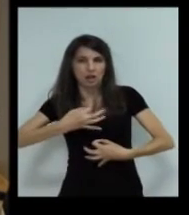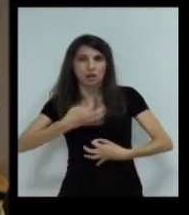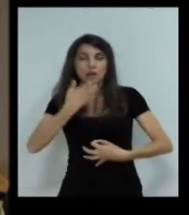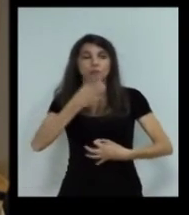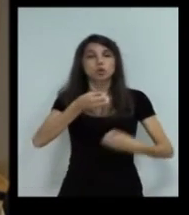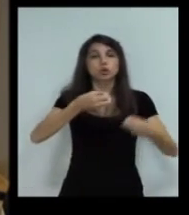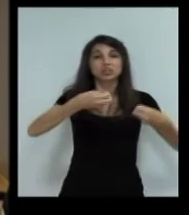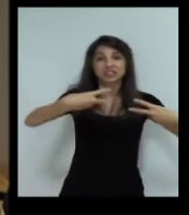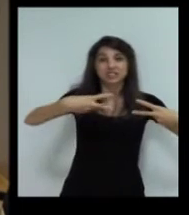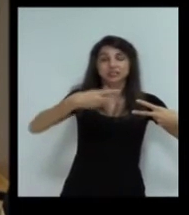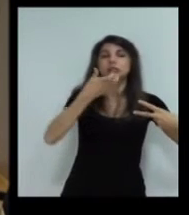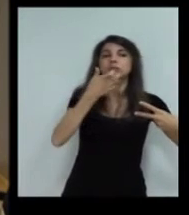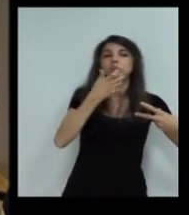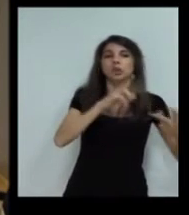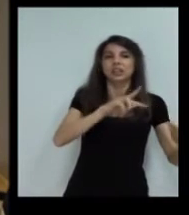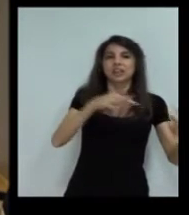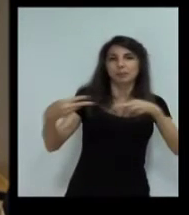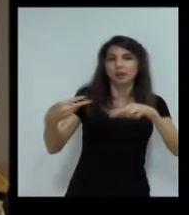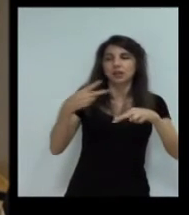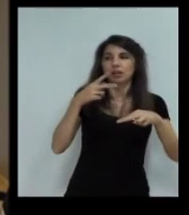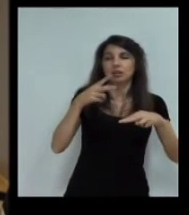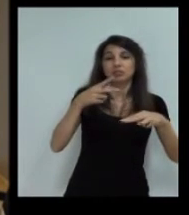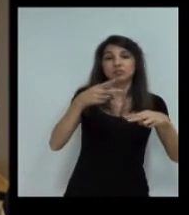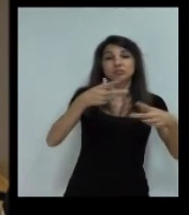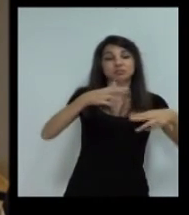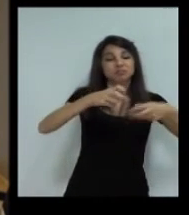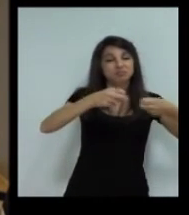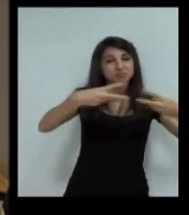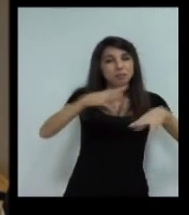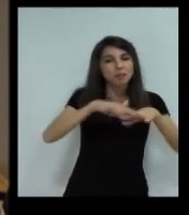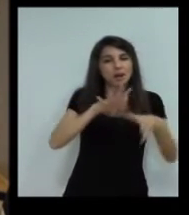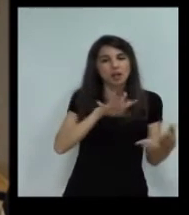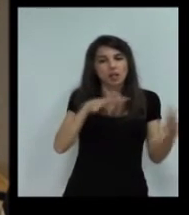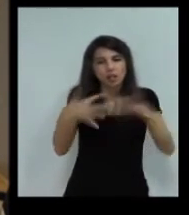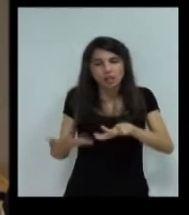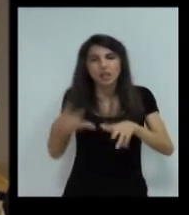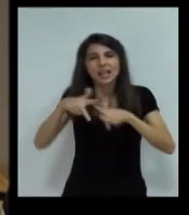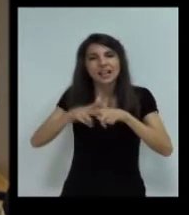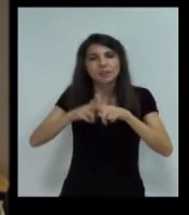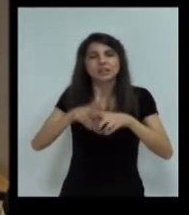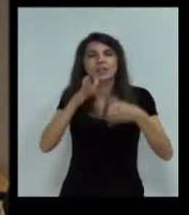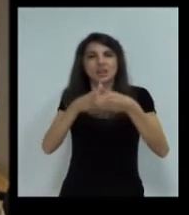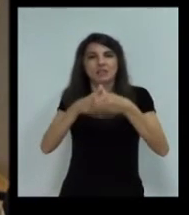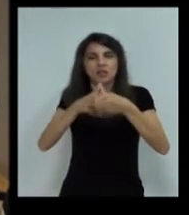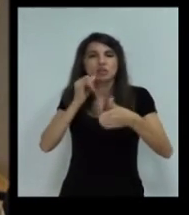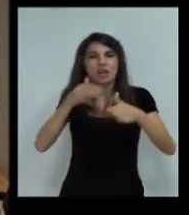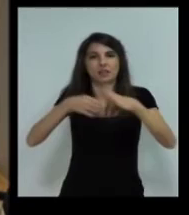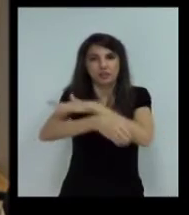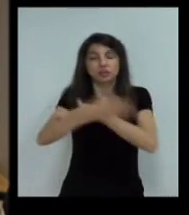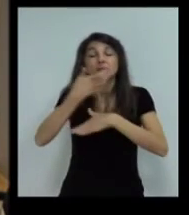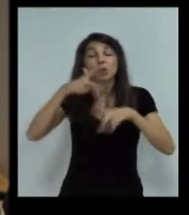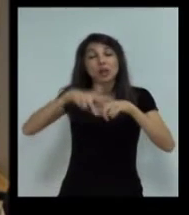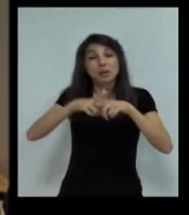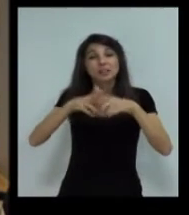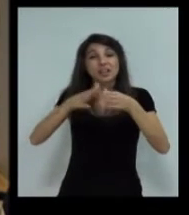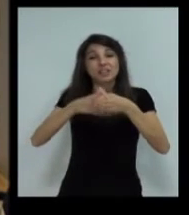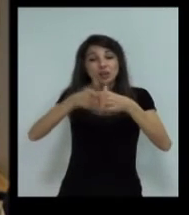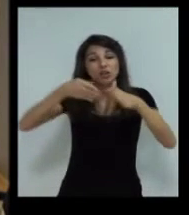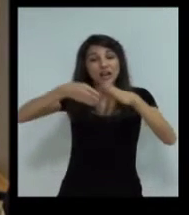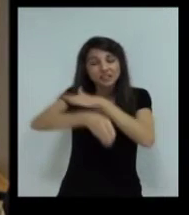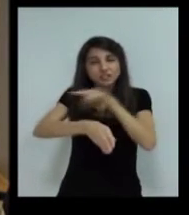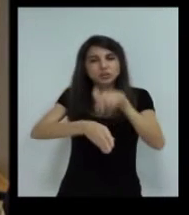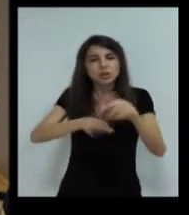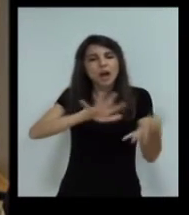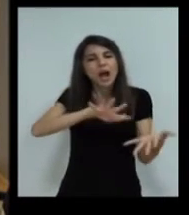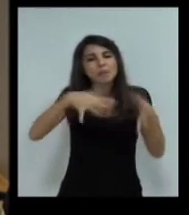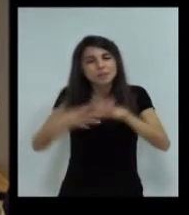la que interpreta el receptor para presentarlo en las herramientas de navegación y acceso. He dicho que las herramientas de navegación y acceso solo aplican a